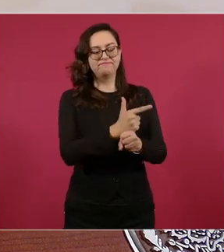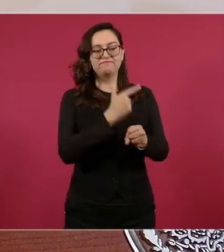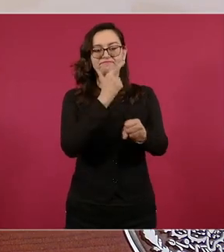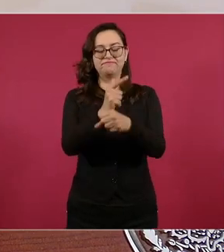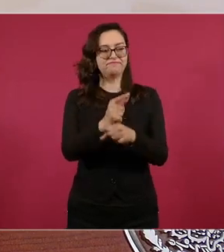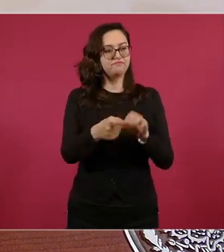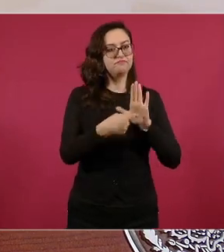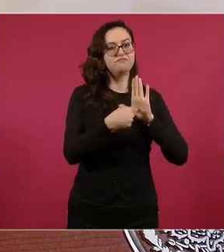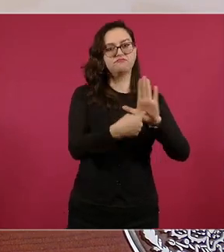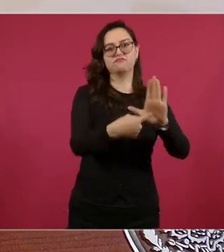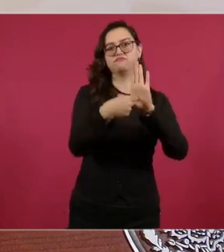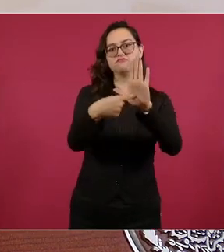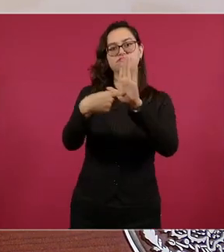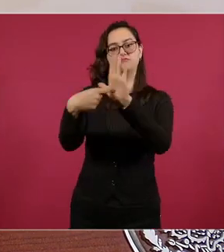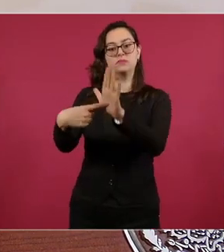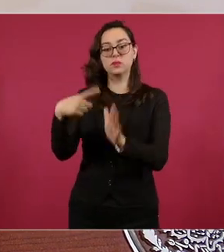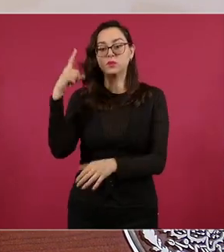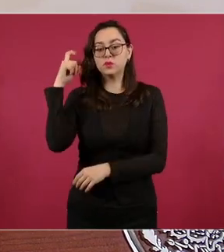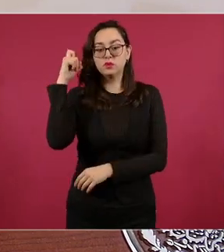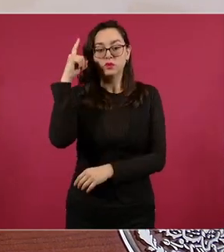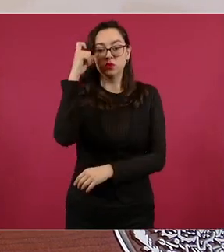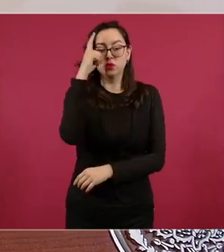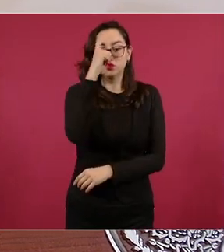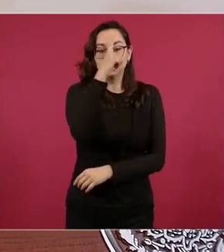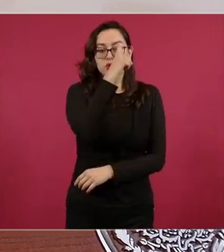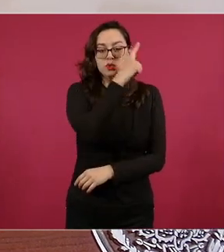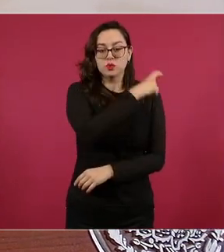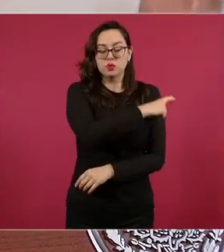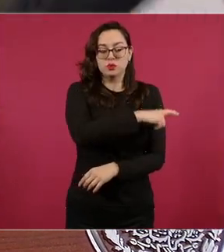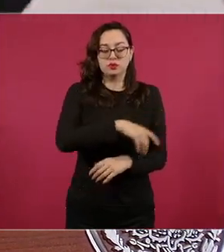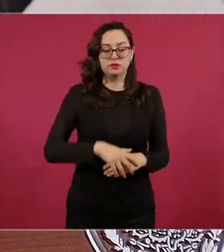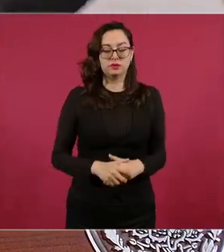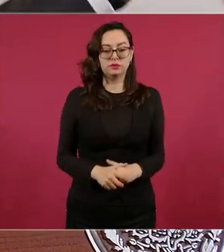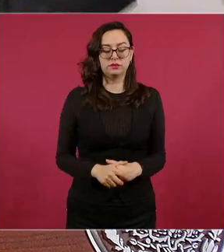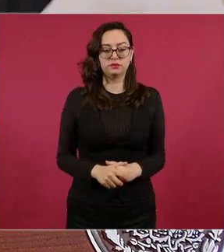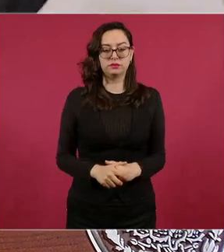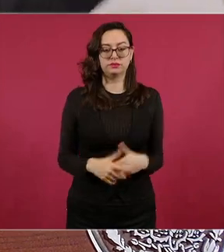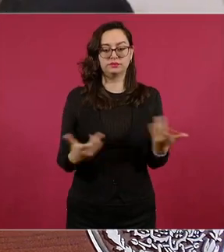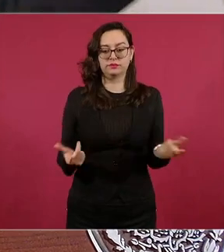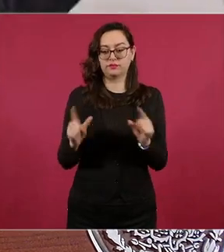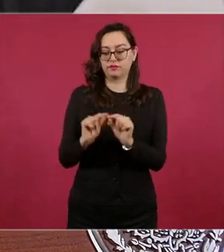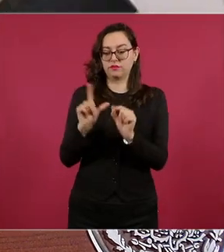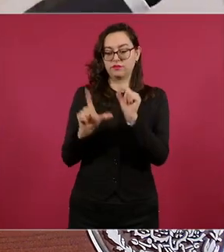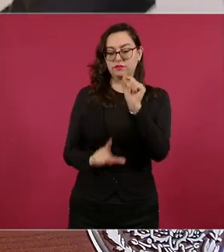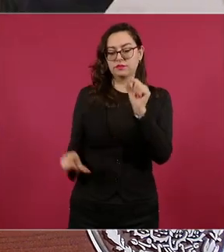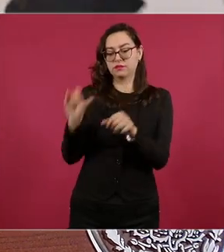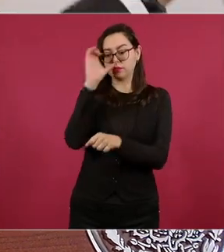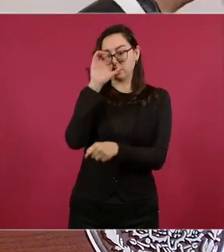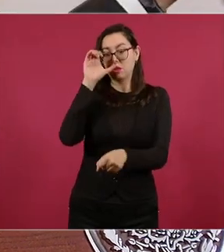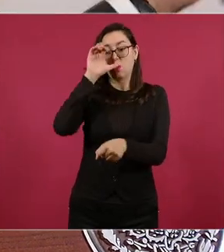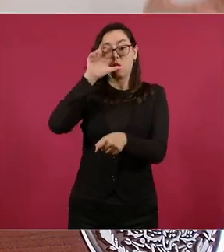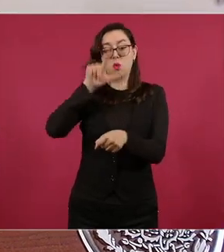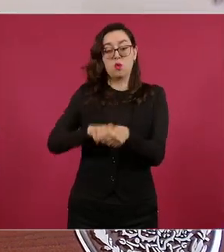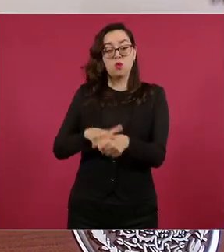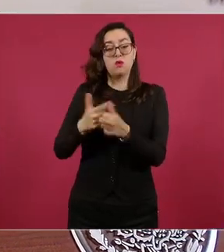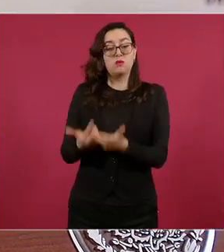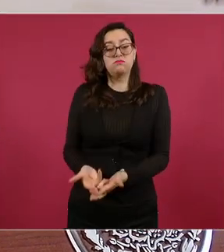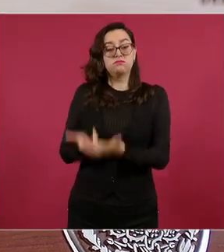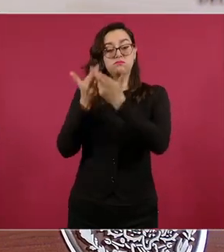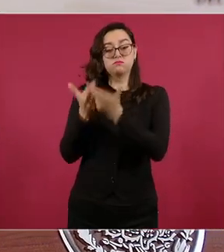lo que significa exaltar la grandeza cultural de México.